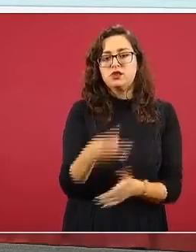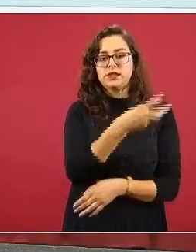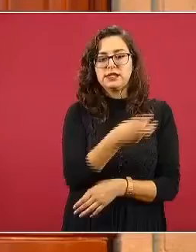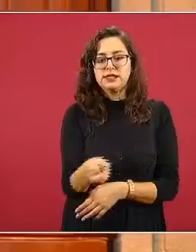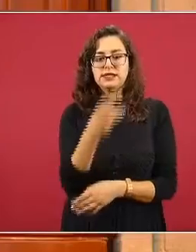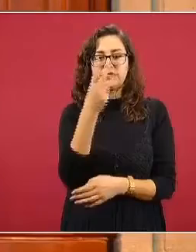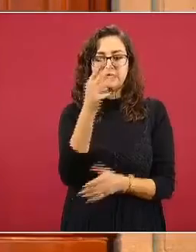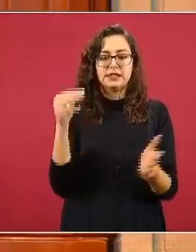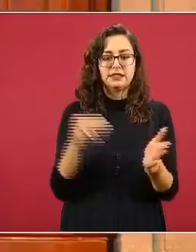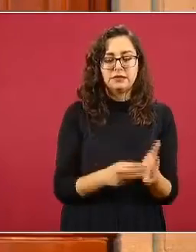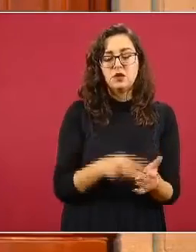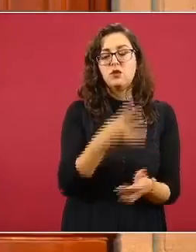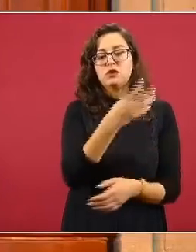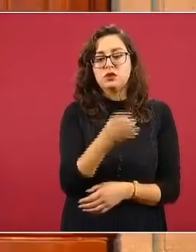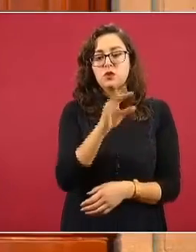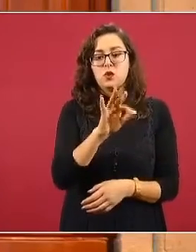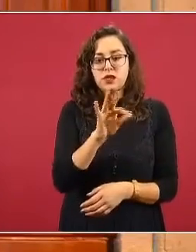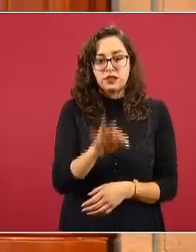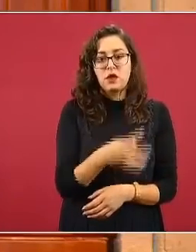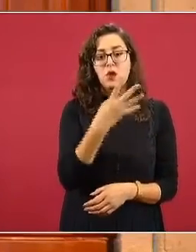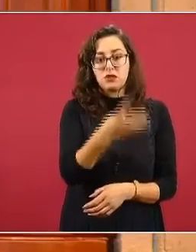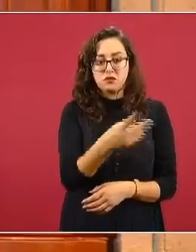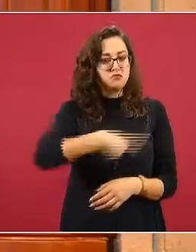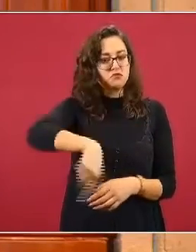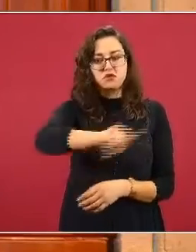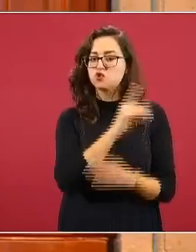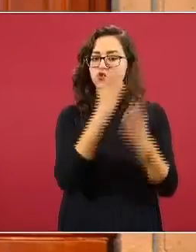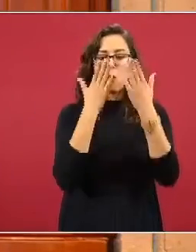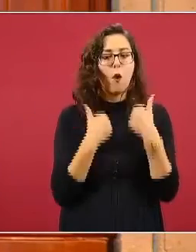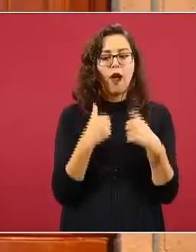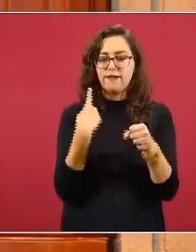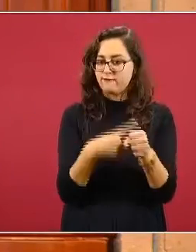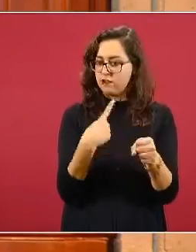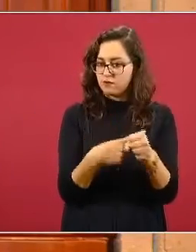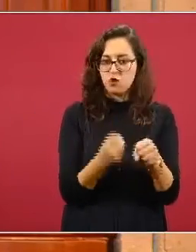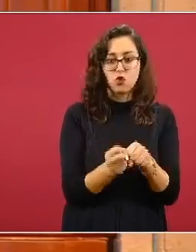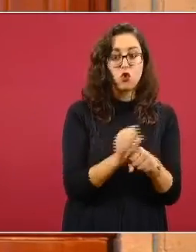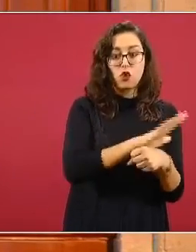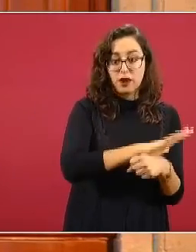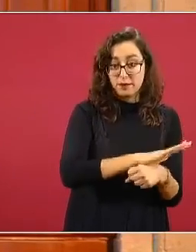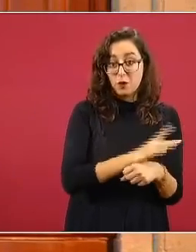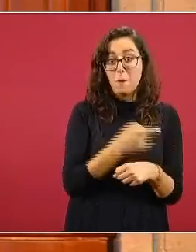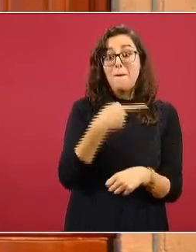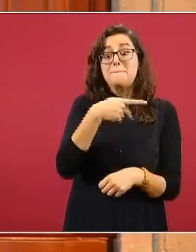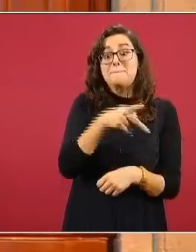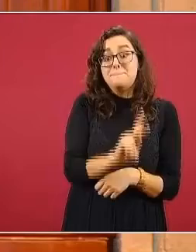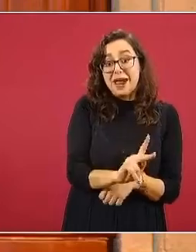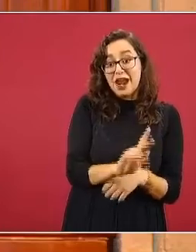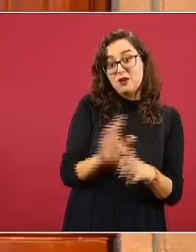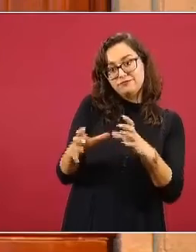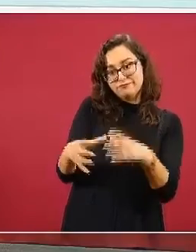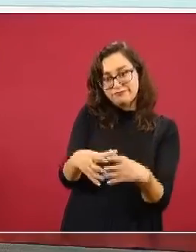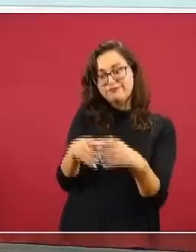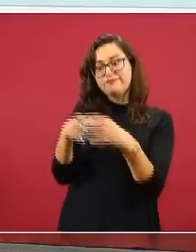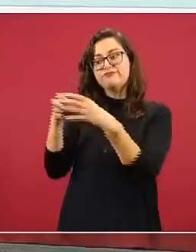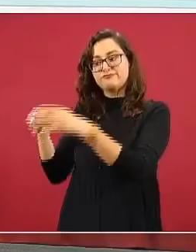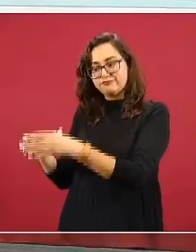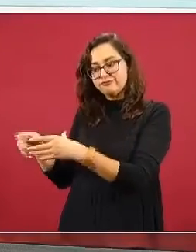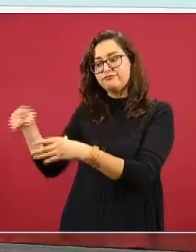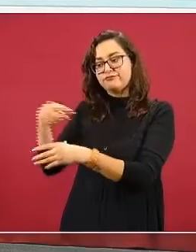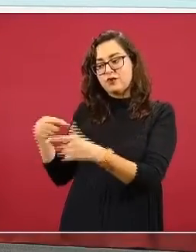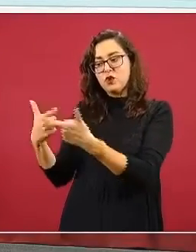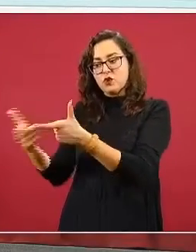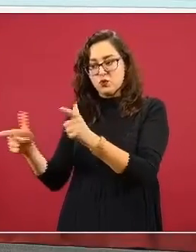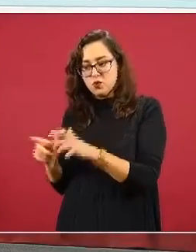1.303.494, por eso dice negativos para efectos de la prueba. Pero así también, y en las columnas de color café en la